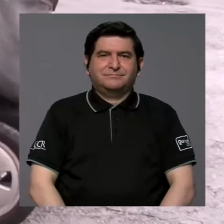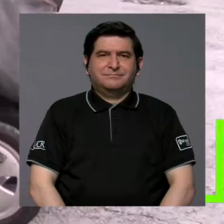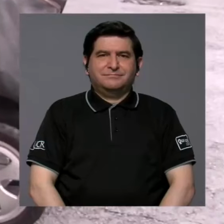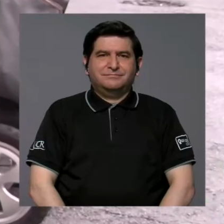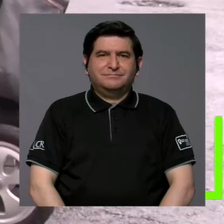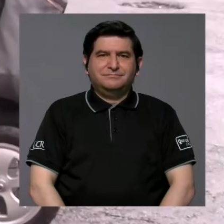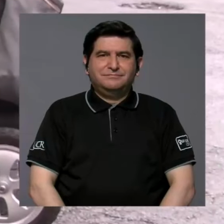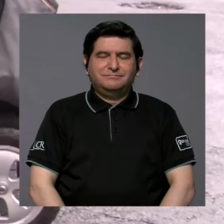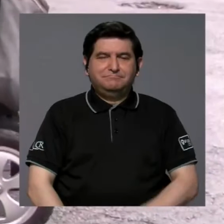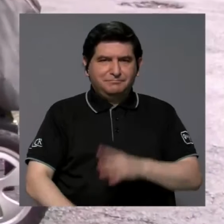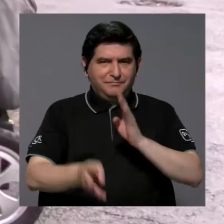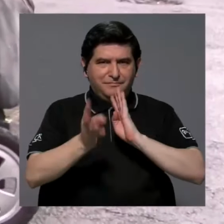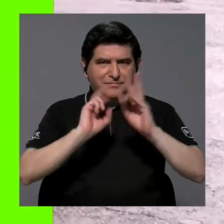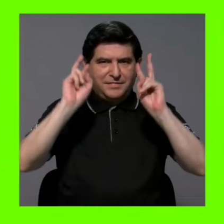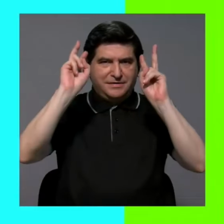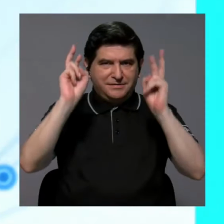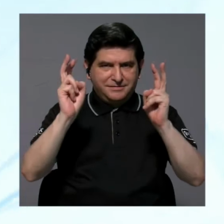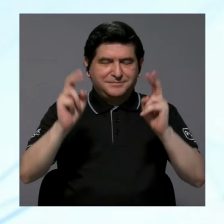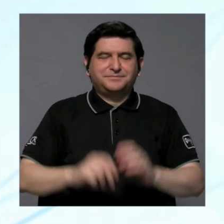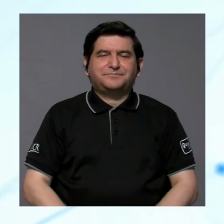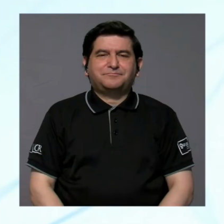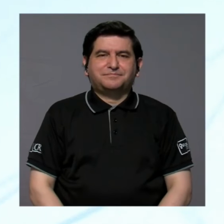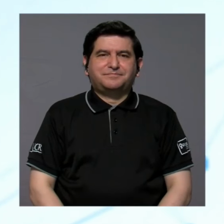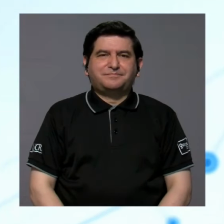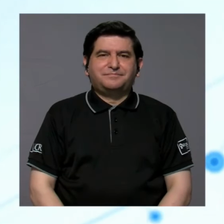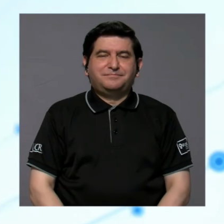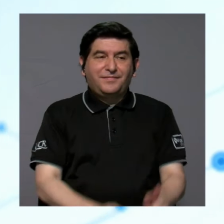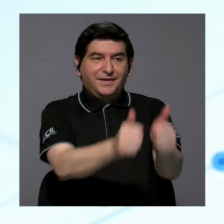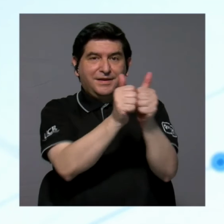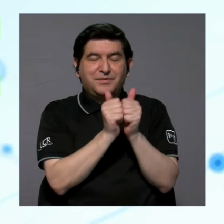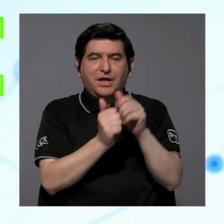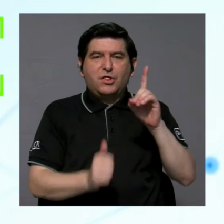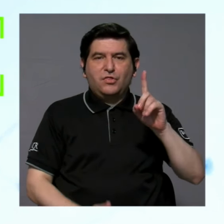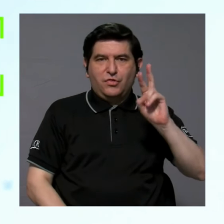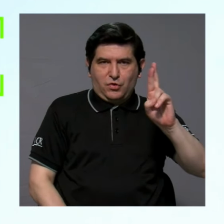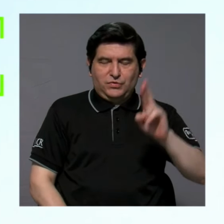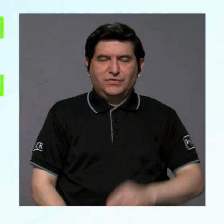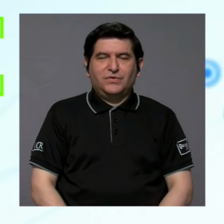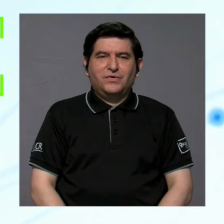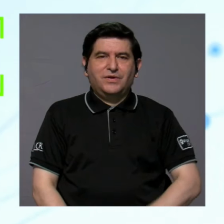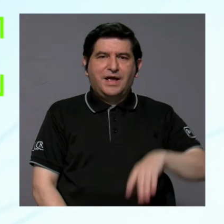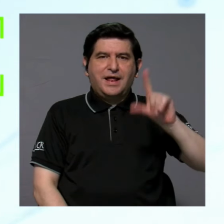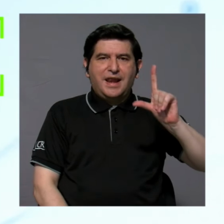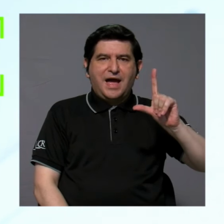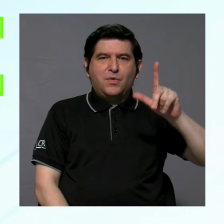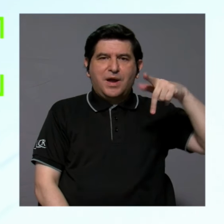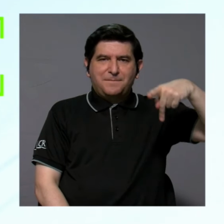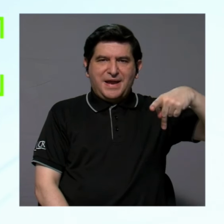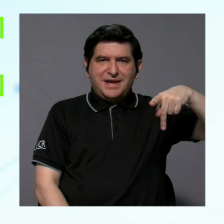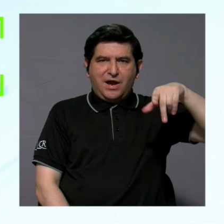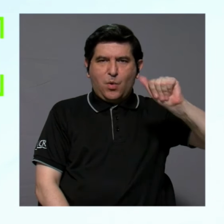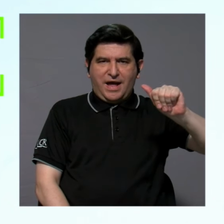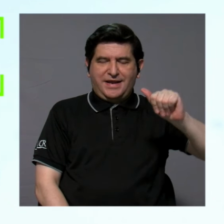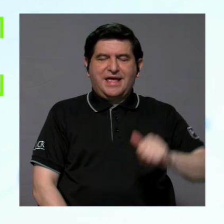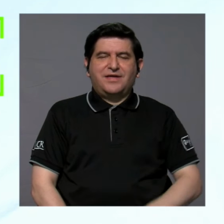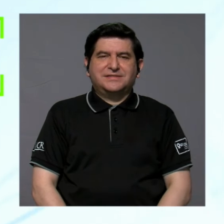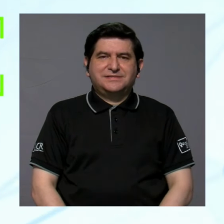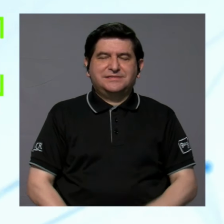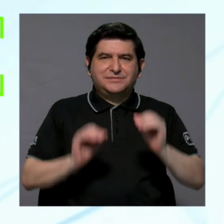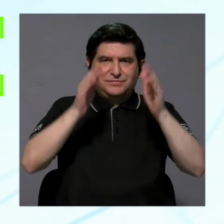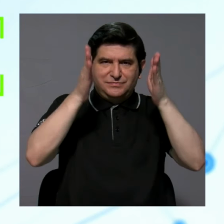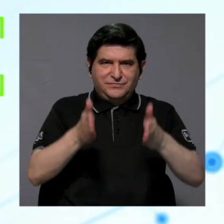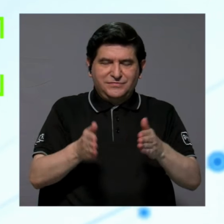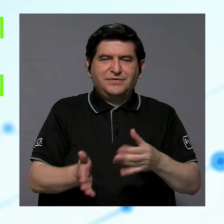Para conversar más sobre este tema, nos acompaña la doctora Laura Paniagua Arguedas, docente